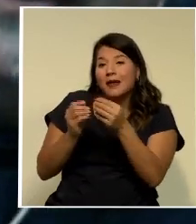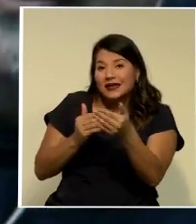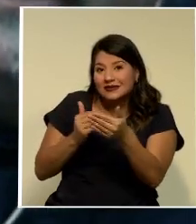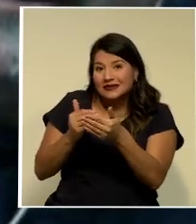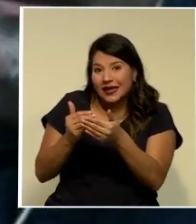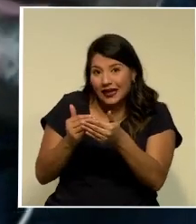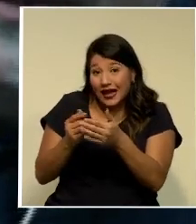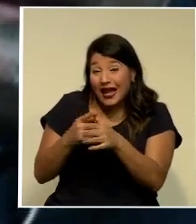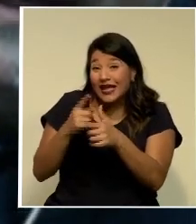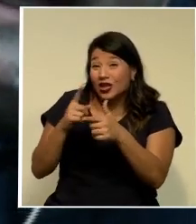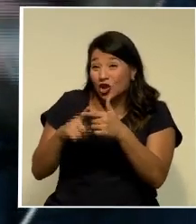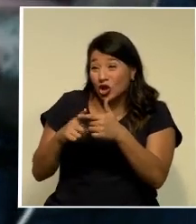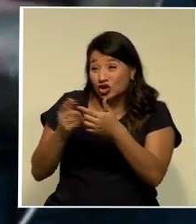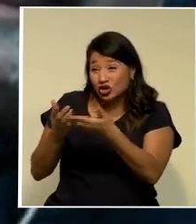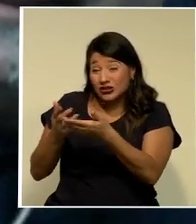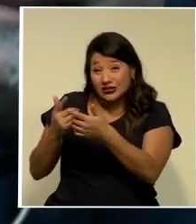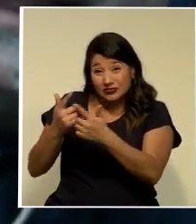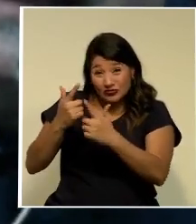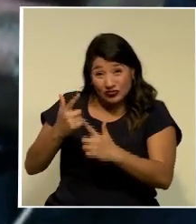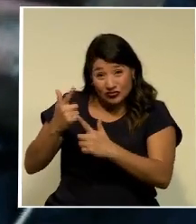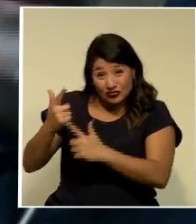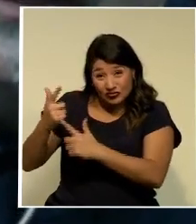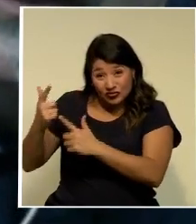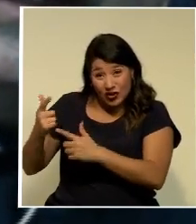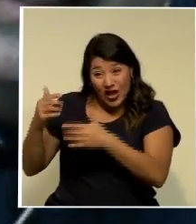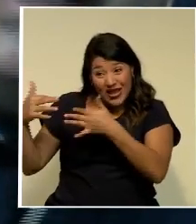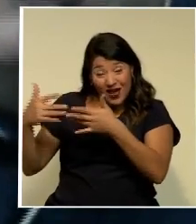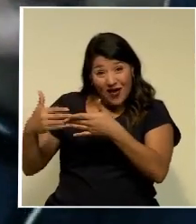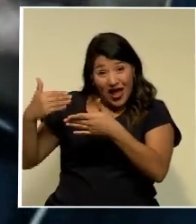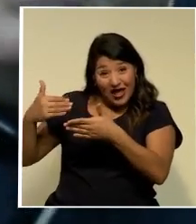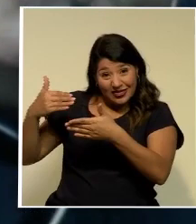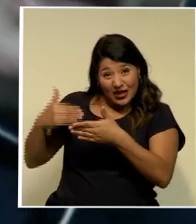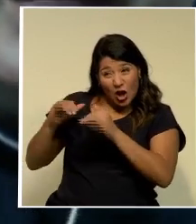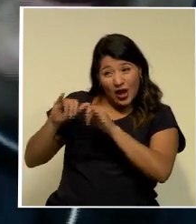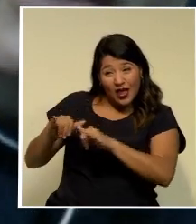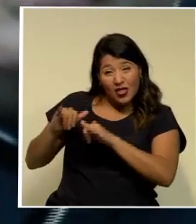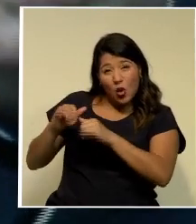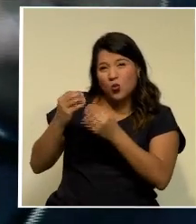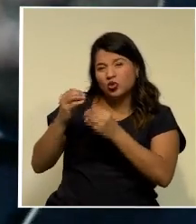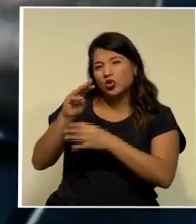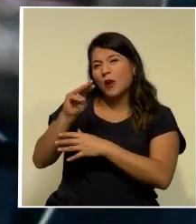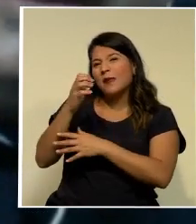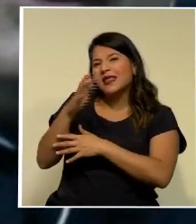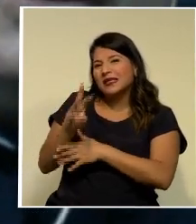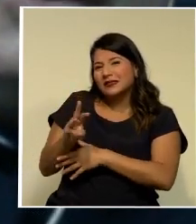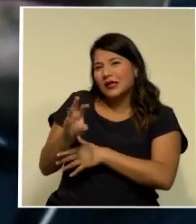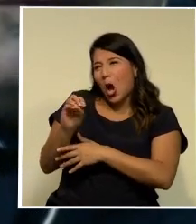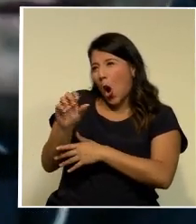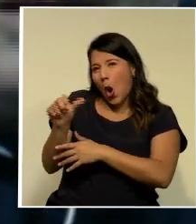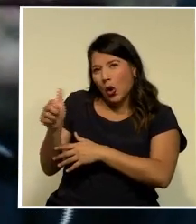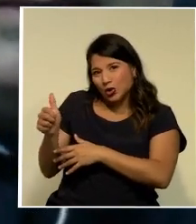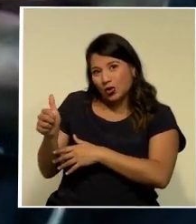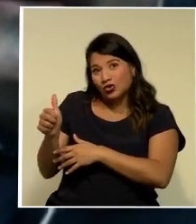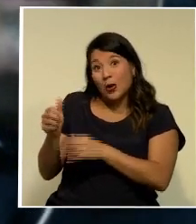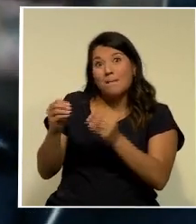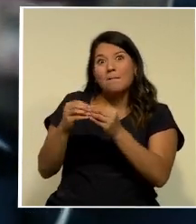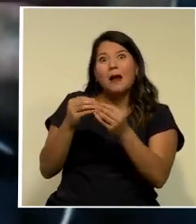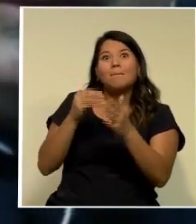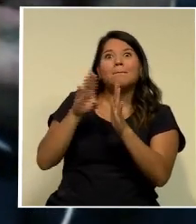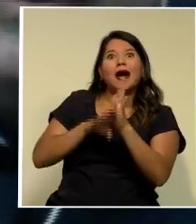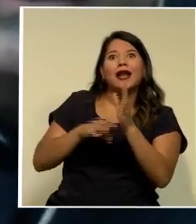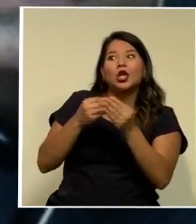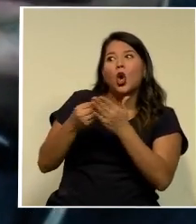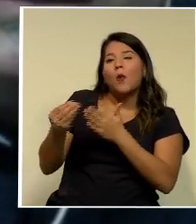de la contrarrevolución, que eran los M16 y esa munición, era mucho más barato comprar eso que seguir comprando,